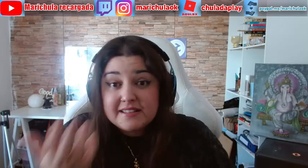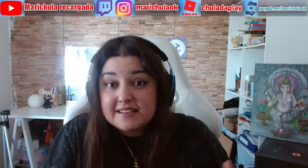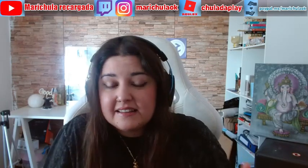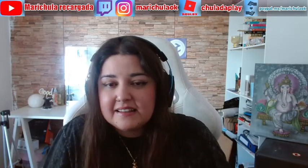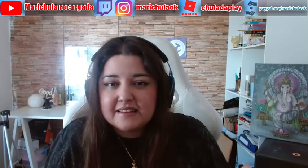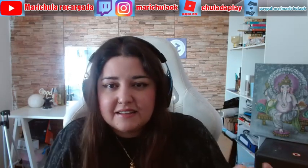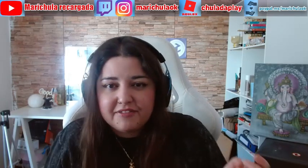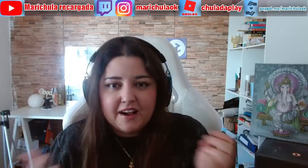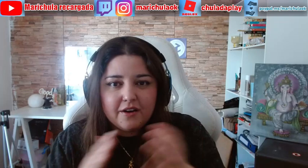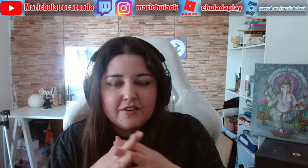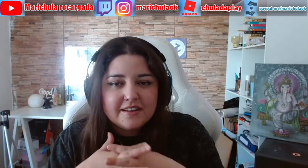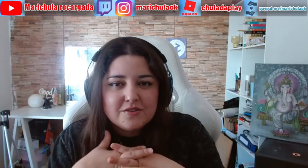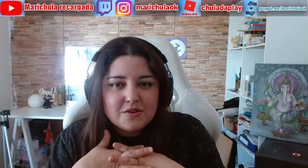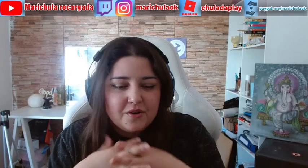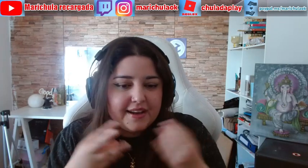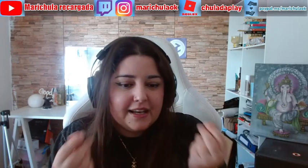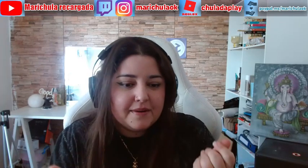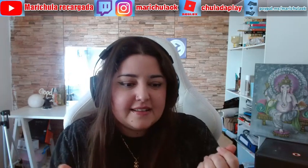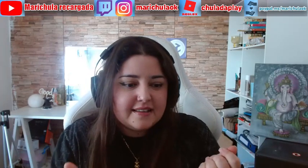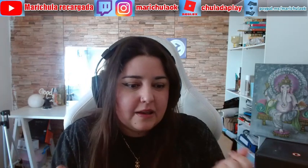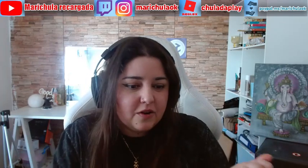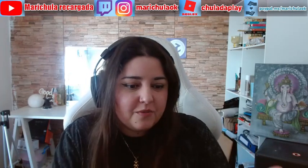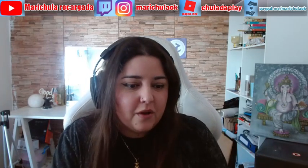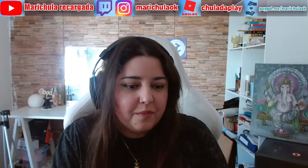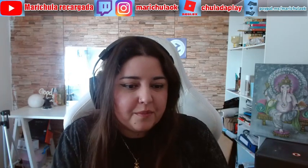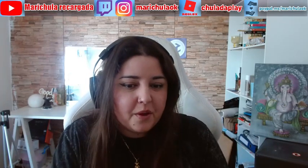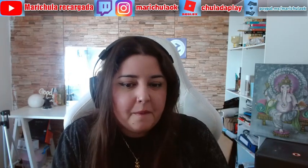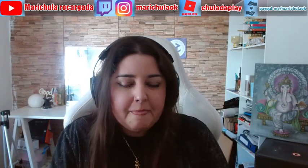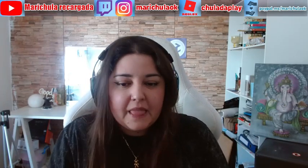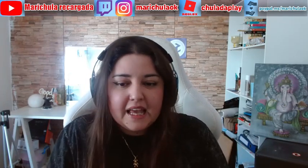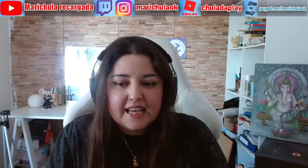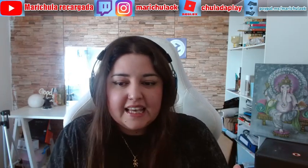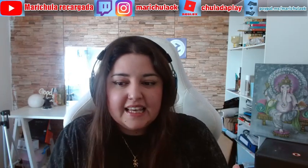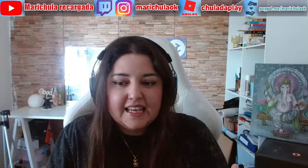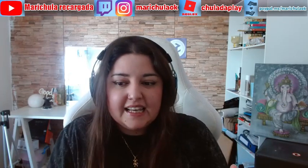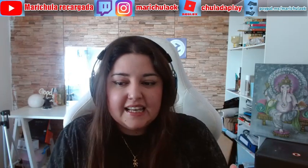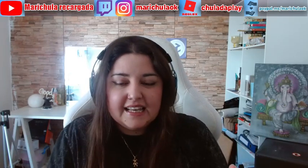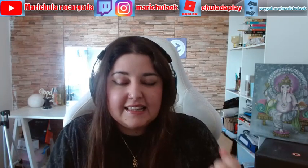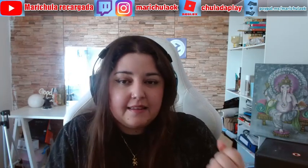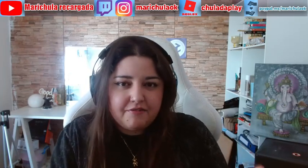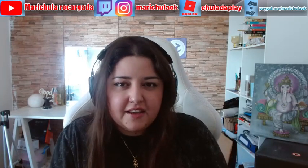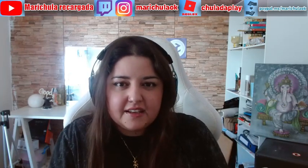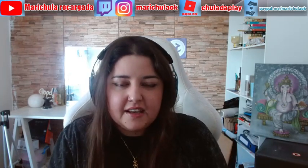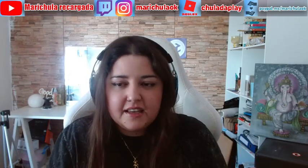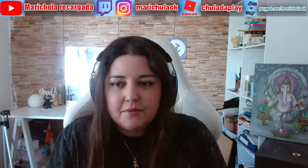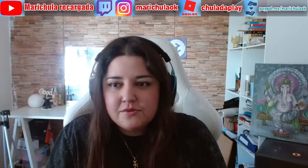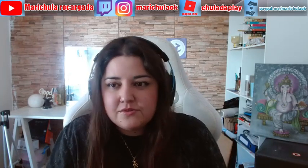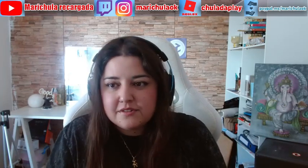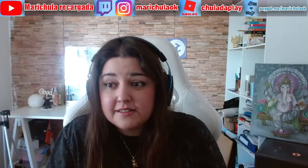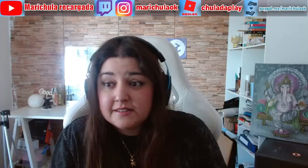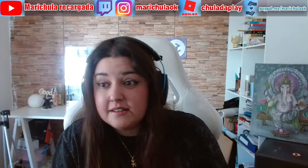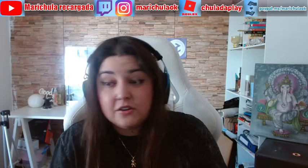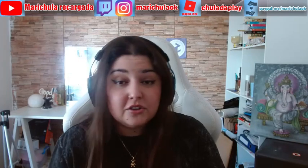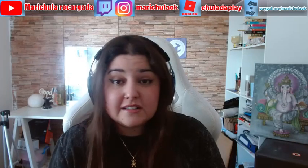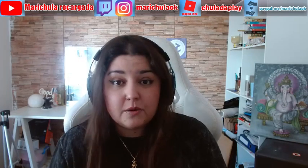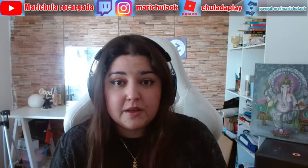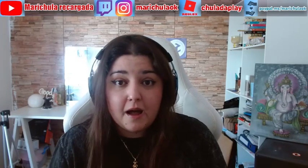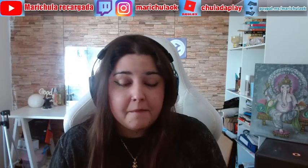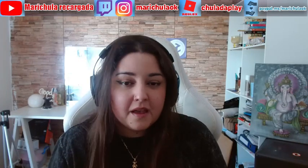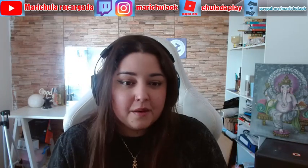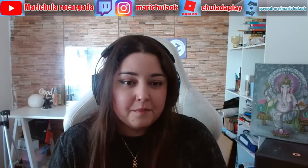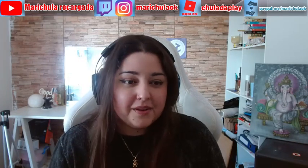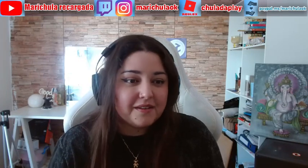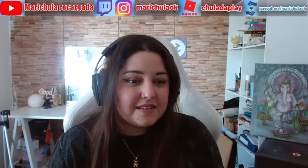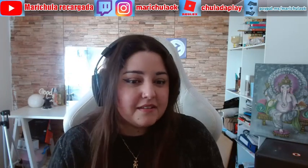y te vas a sentir identificado, quieras o no, y lo vas a sentir como algo propio y que te define, y vos te vas a sentir con otra